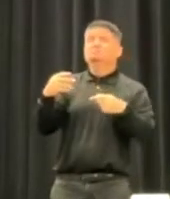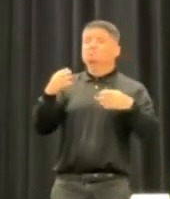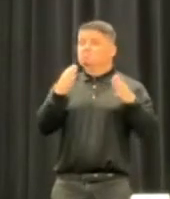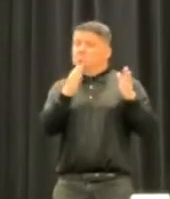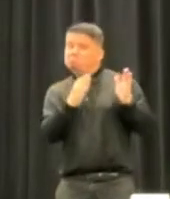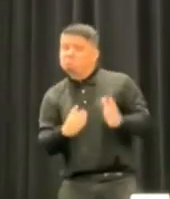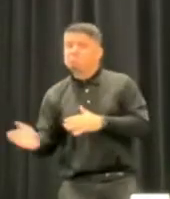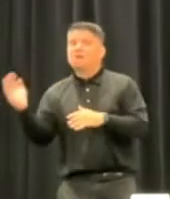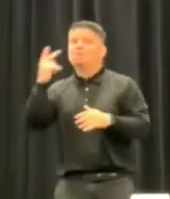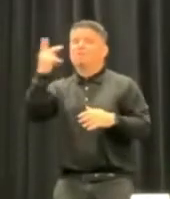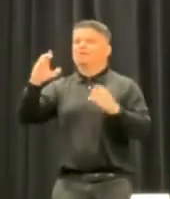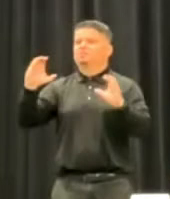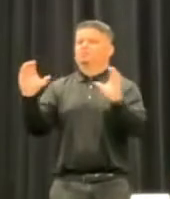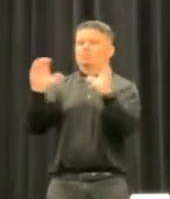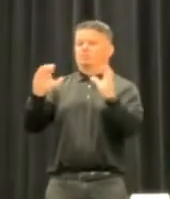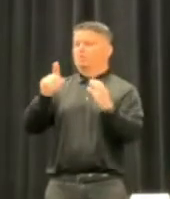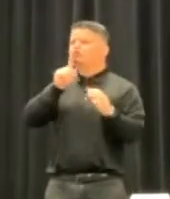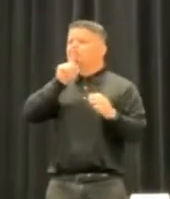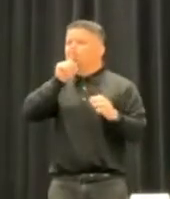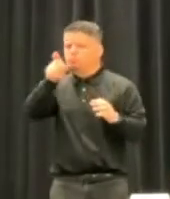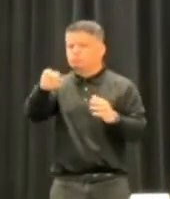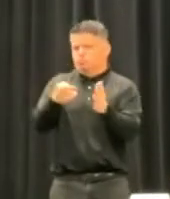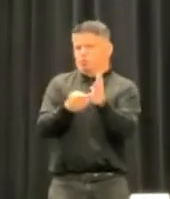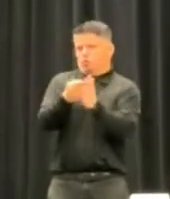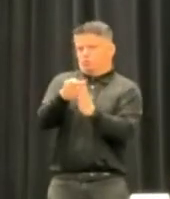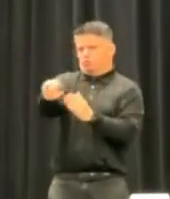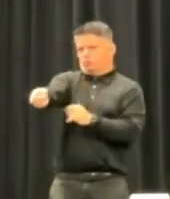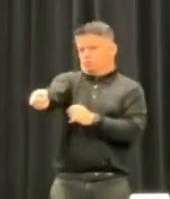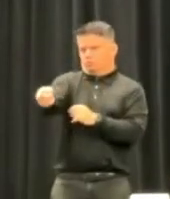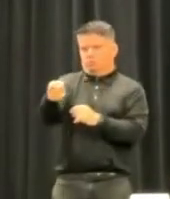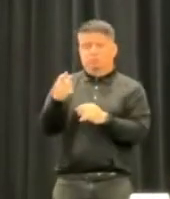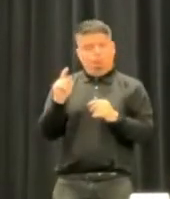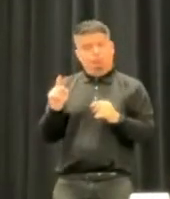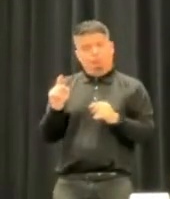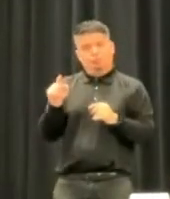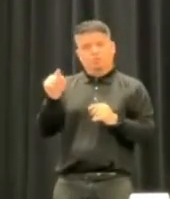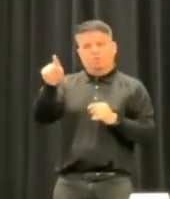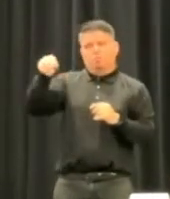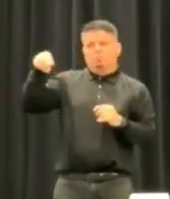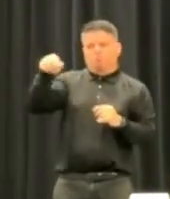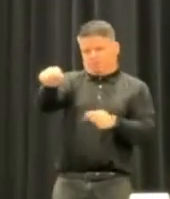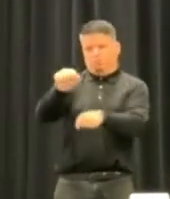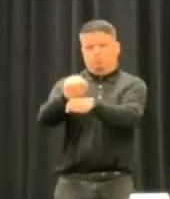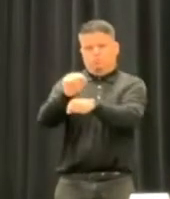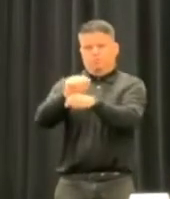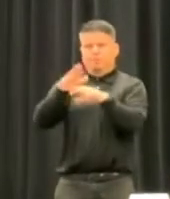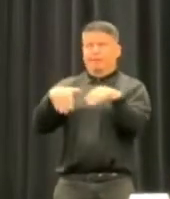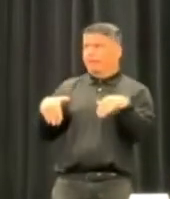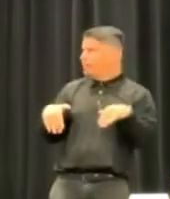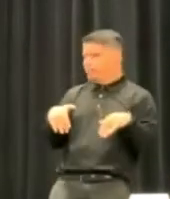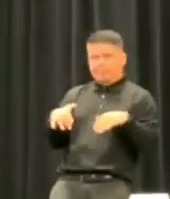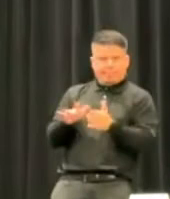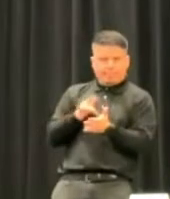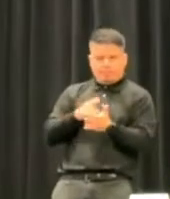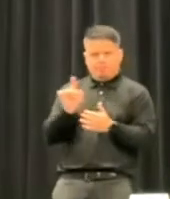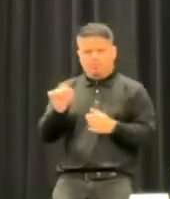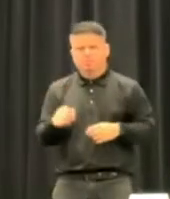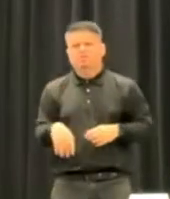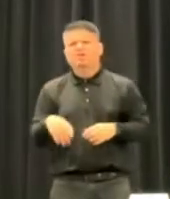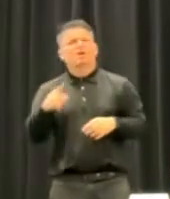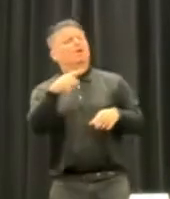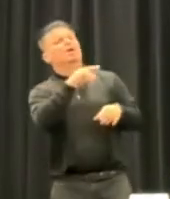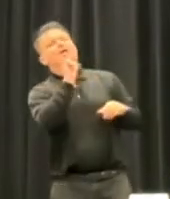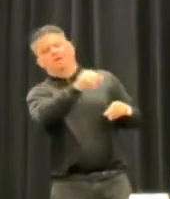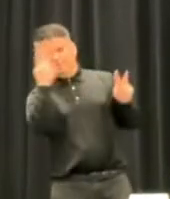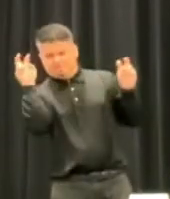certificar y garantizar que el empleado que esté trabajando se le pague tengo dos preguntas adicionales pero una más sobre ese tema una vez